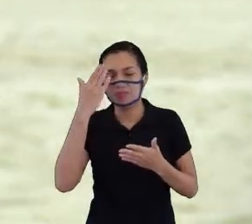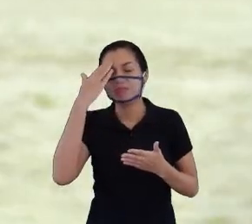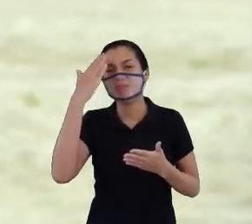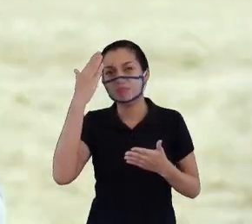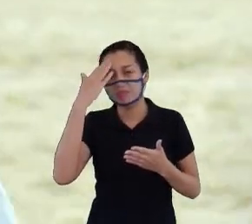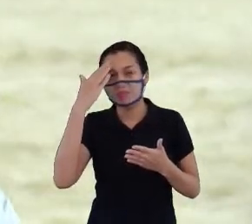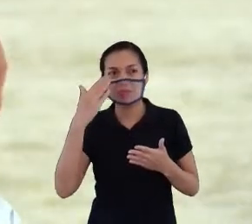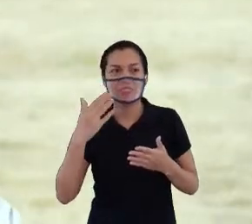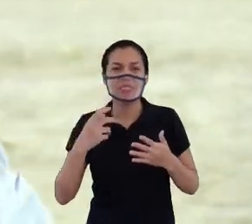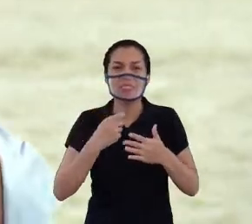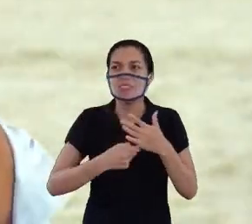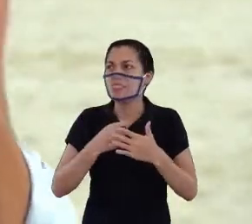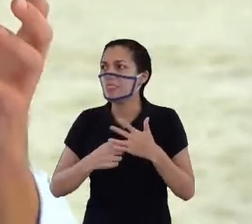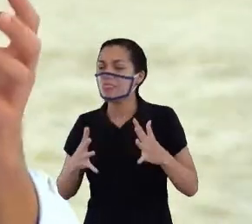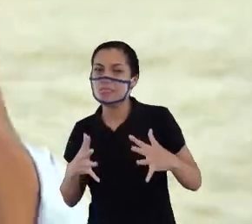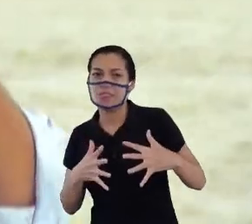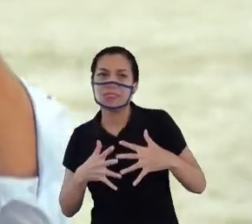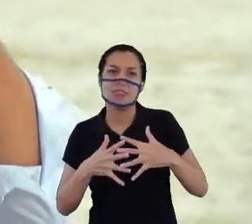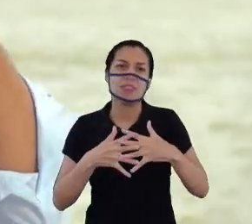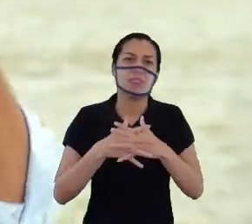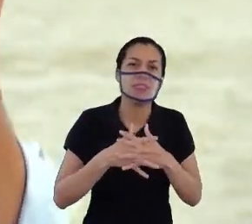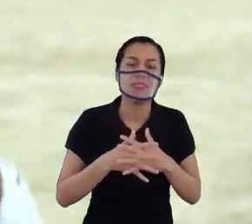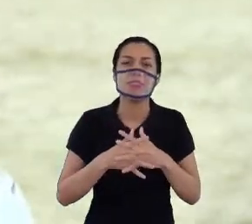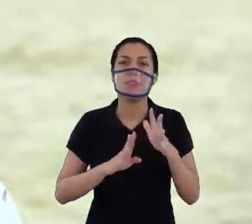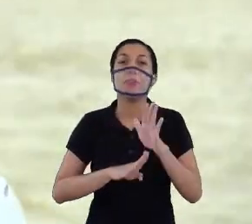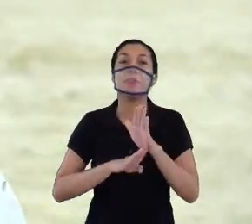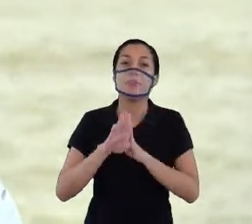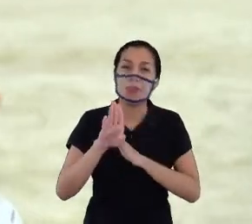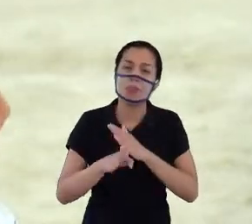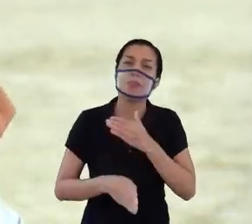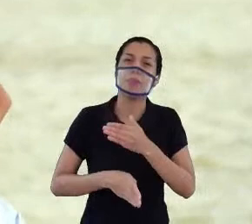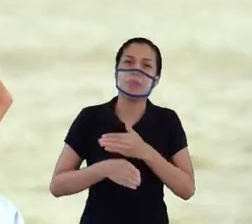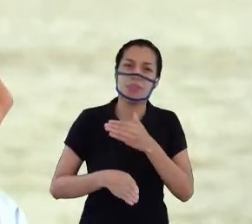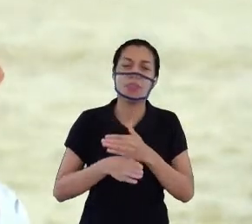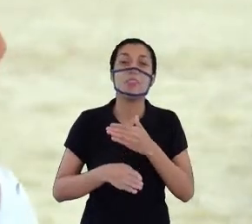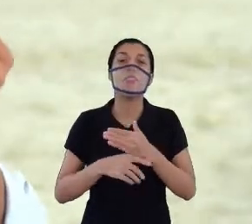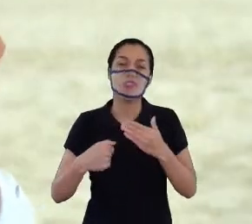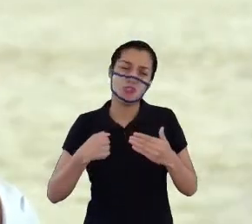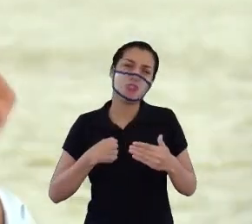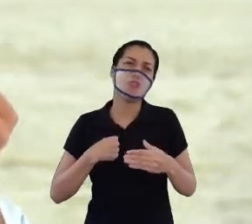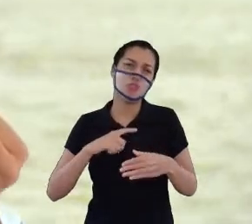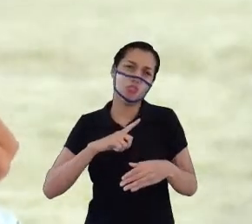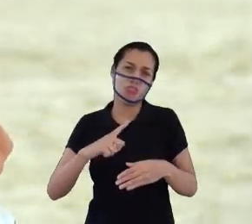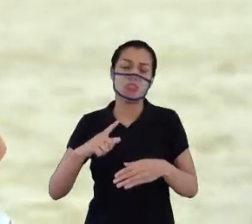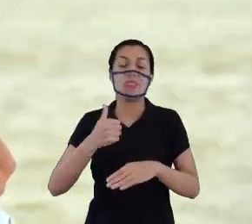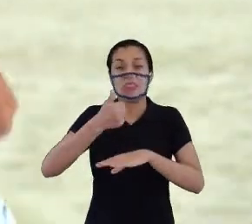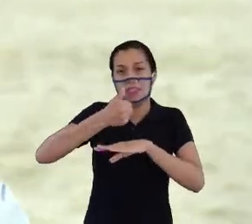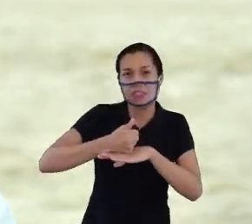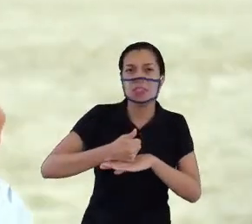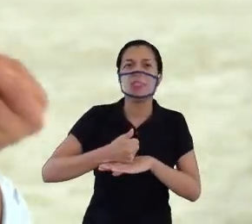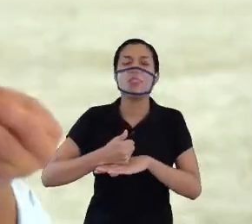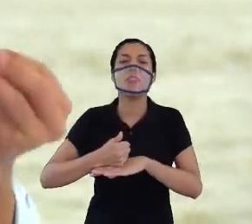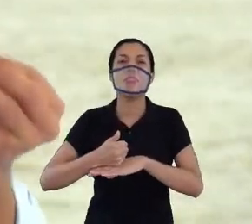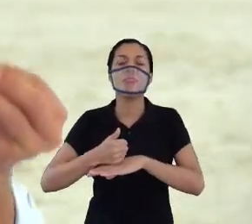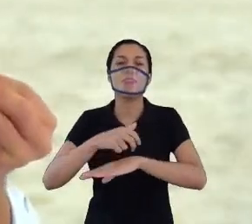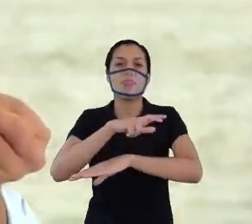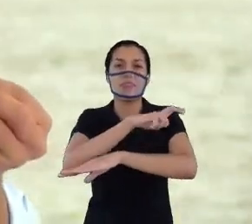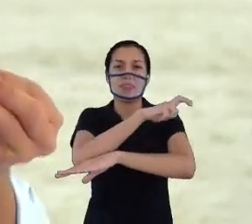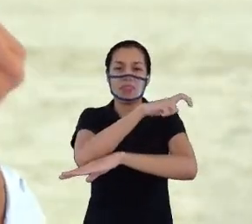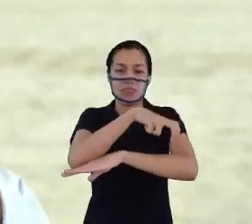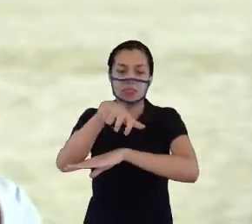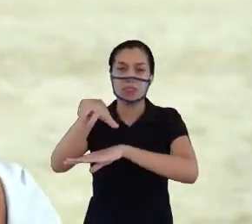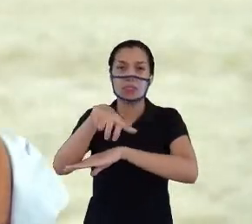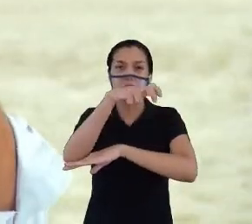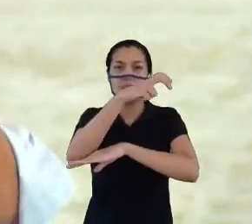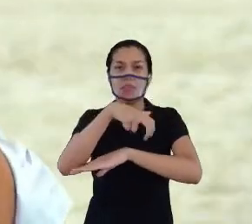juicio, tengo el mejor trabajo, lidero el puerto, que es un trabajo que me encanta, y nos tocó adaptarnos. Hoy en día 180 personas